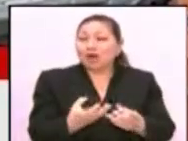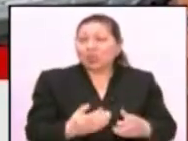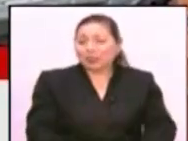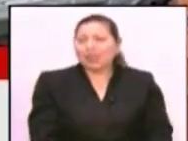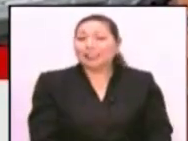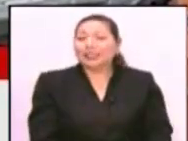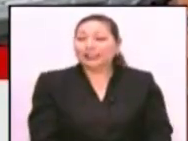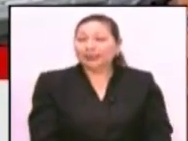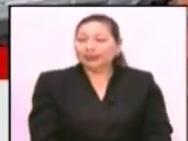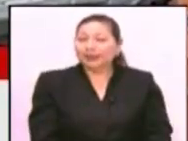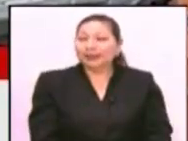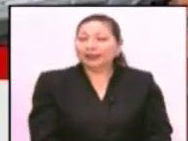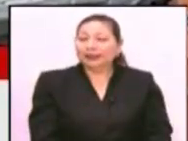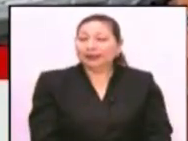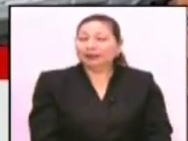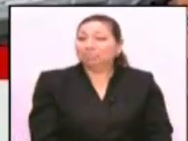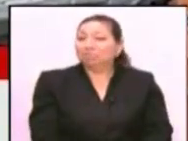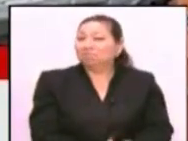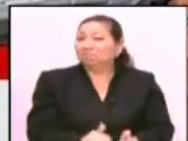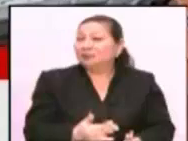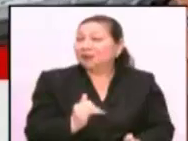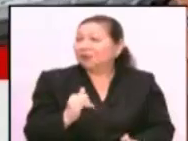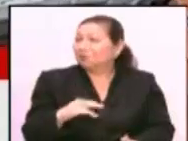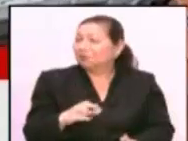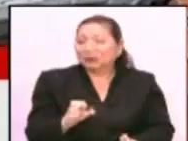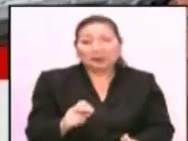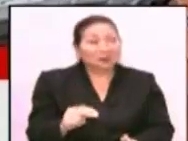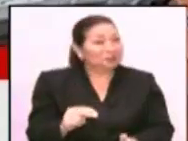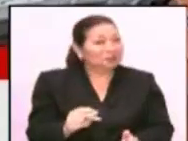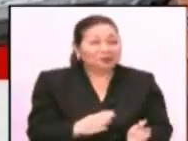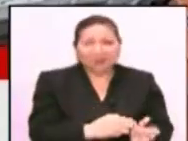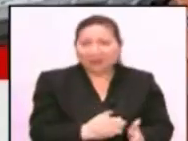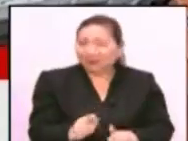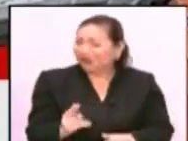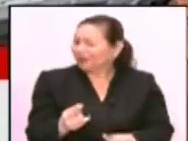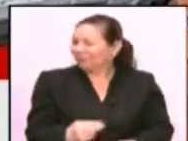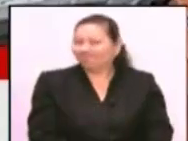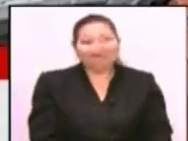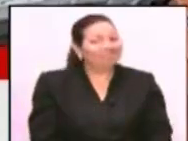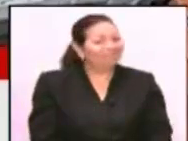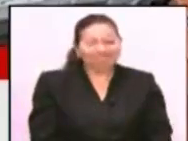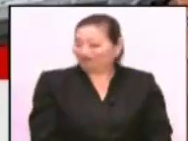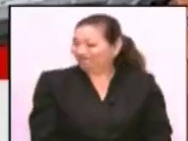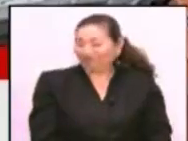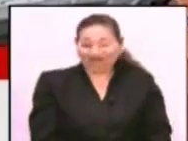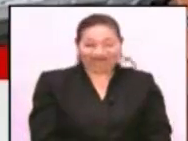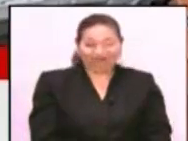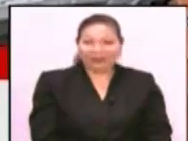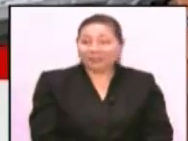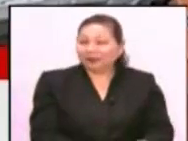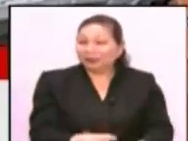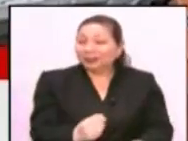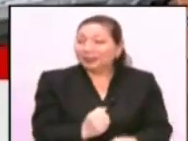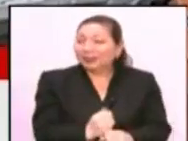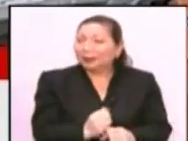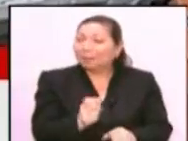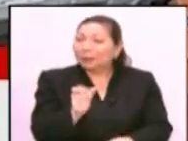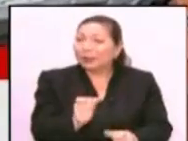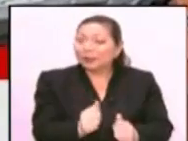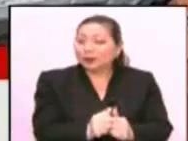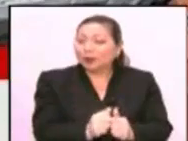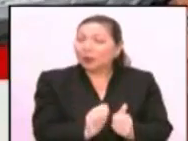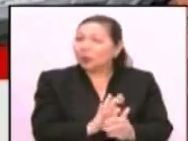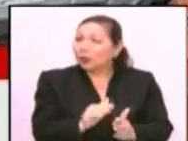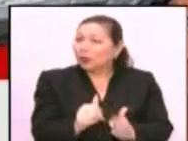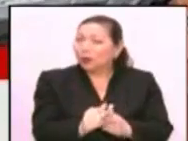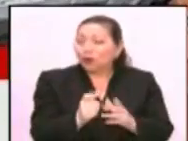en la que a veces nos encontramos. El hecho que pase al INPE no significa que vamos a eliminar la corrupción, sino que al menos nos permite nosotros trabajar con el personal y entrar con